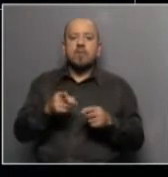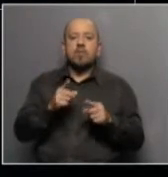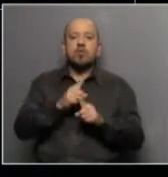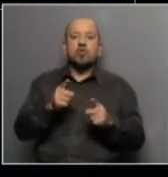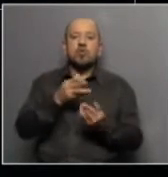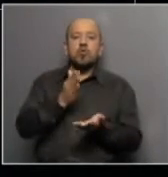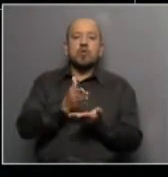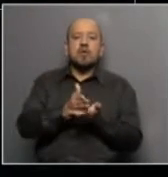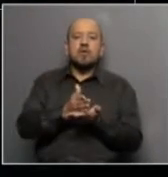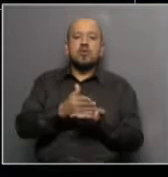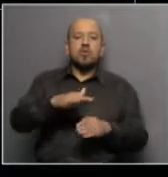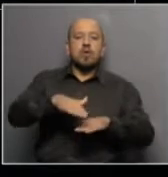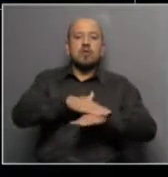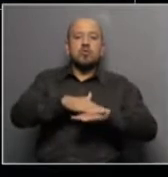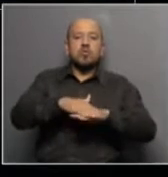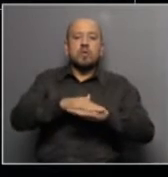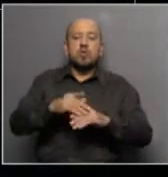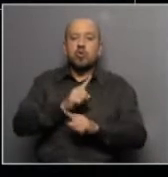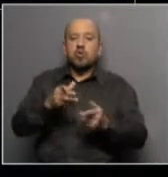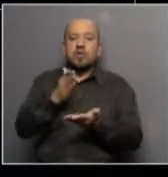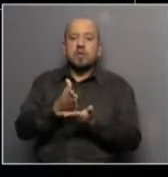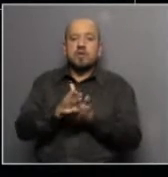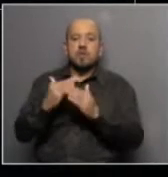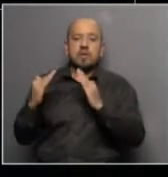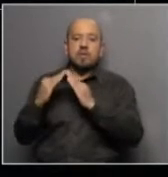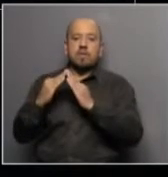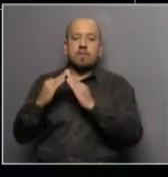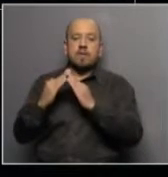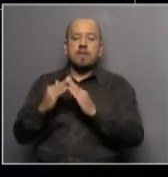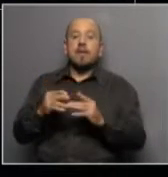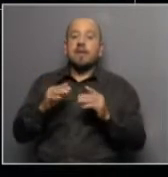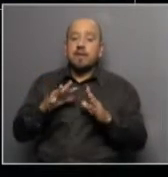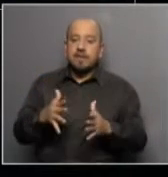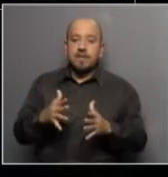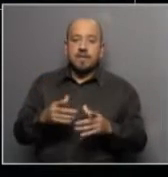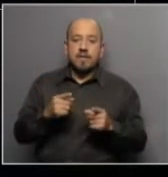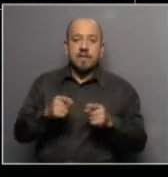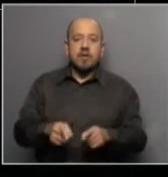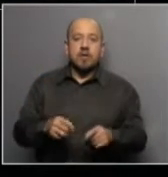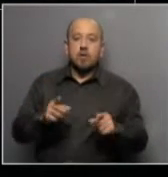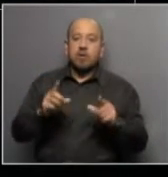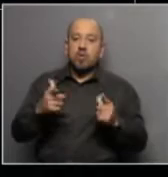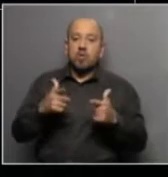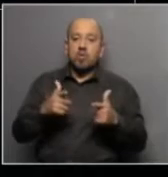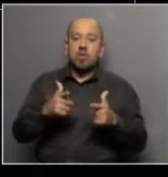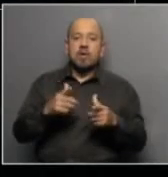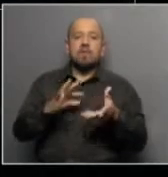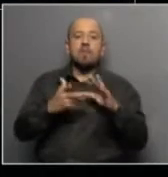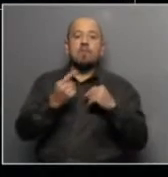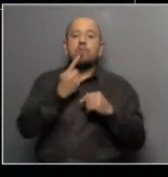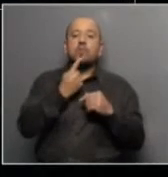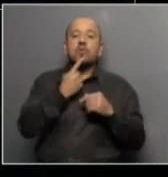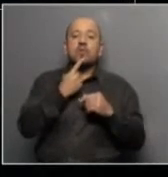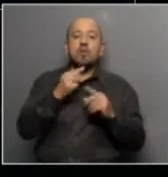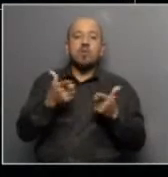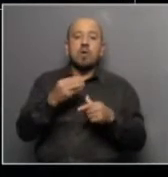al suelo, ni a la ciudad, ni a la vivienda, tiene que ver con lo que yo les decía. No hay instrumentos políticos porque no hay